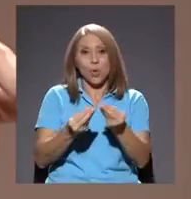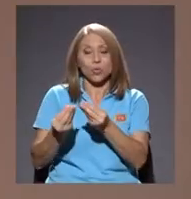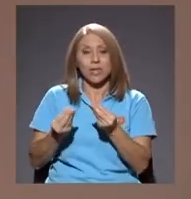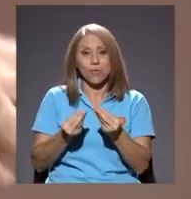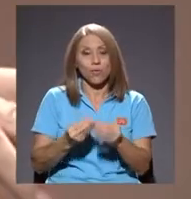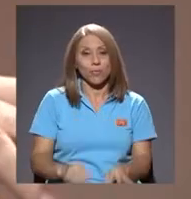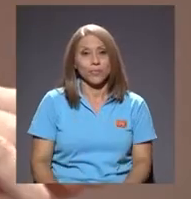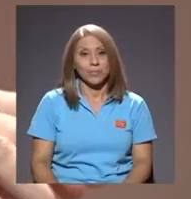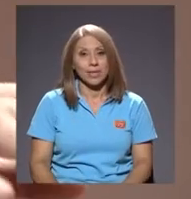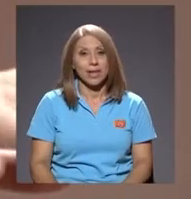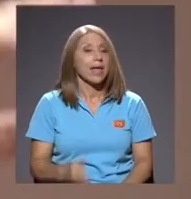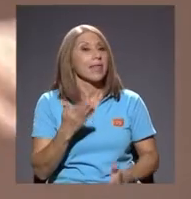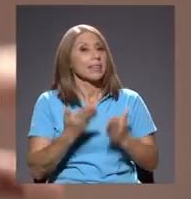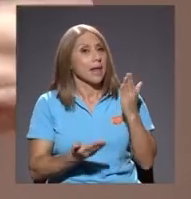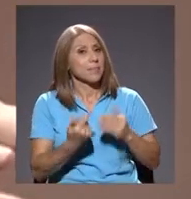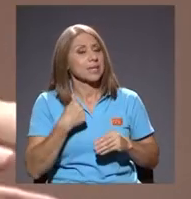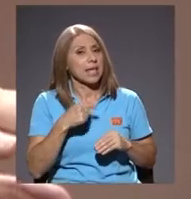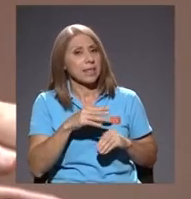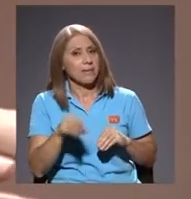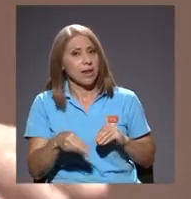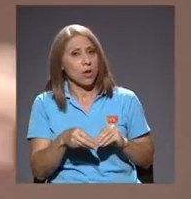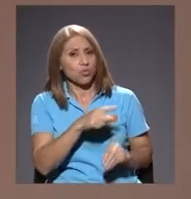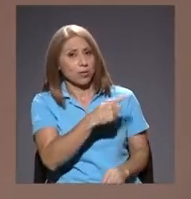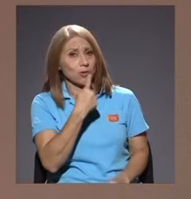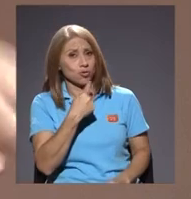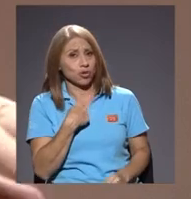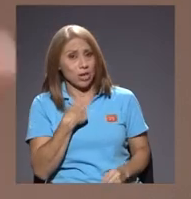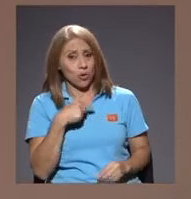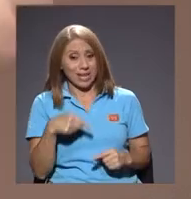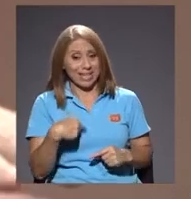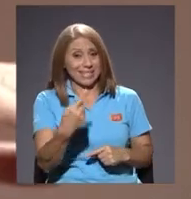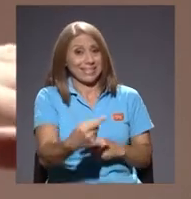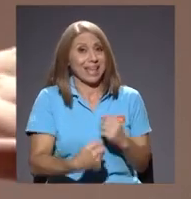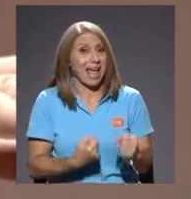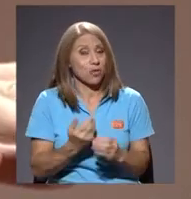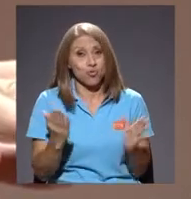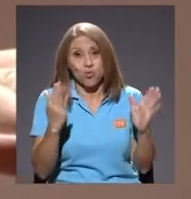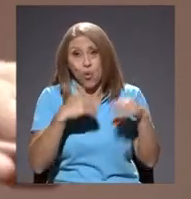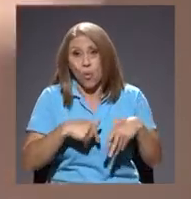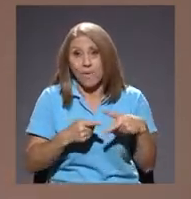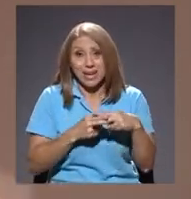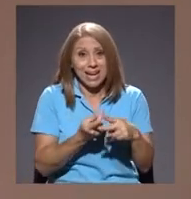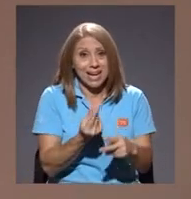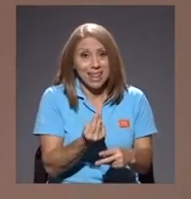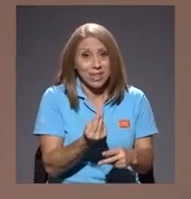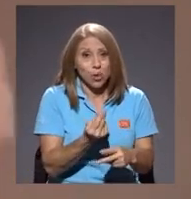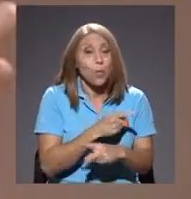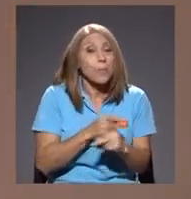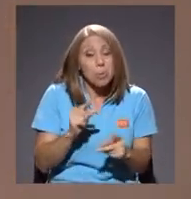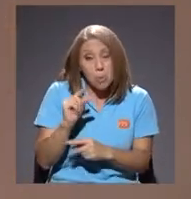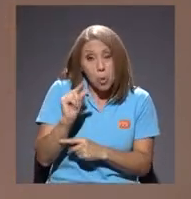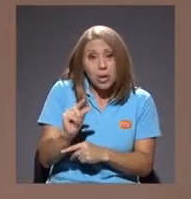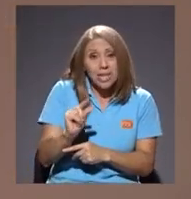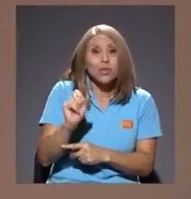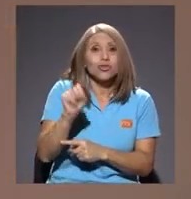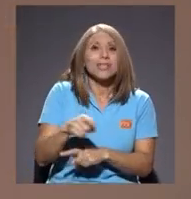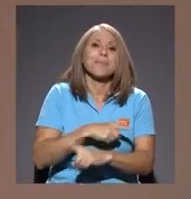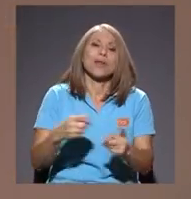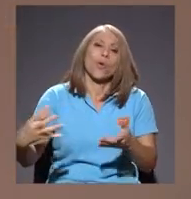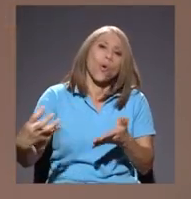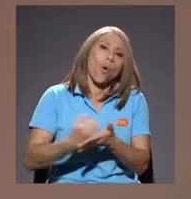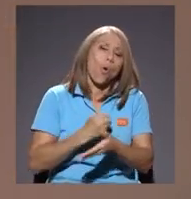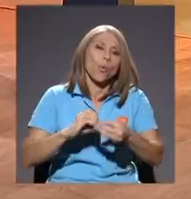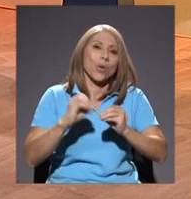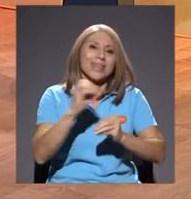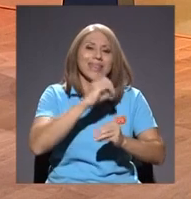abonarle hace un ratito nos dijo de que no el crédito ahora el poquito que va a haber va a ser a tasas muy altas en la segunda consideración